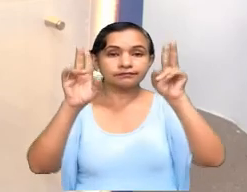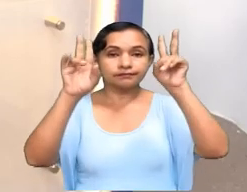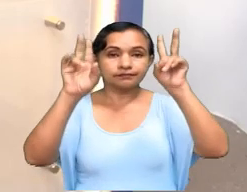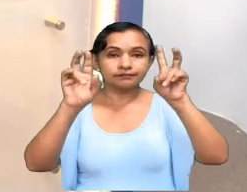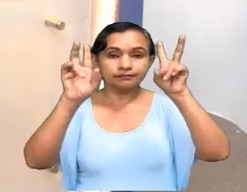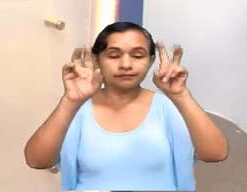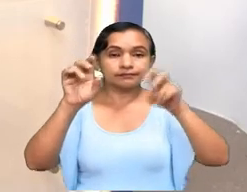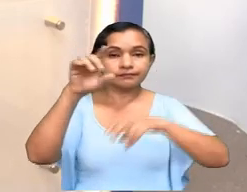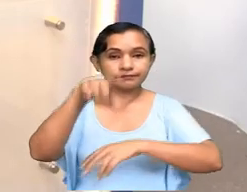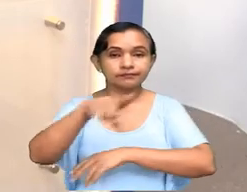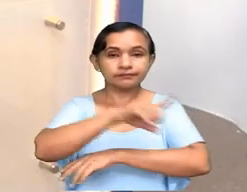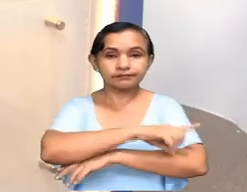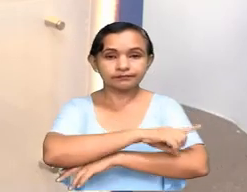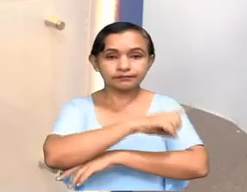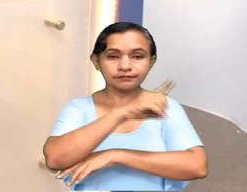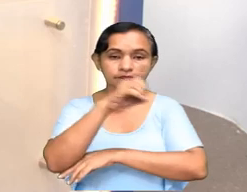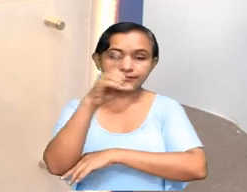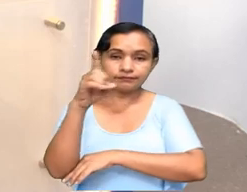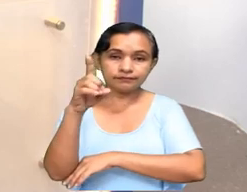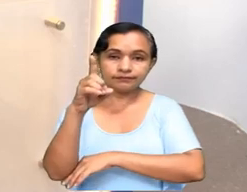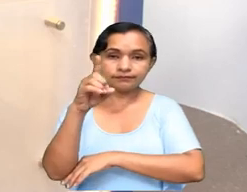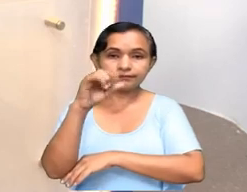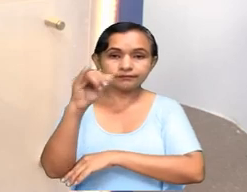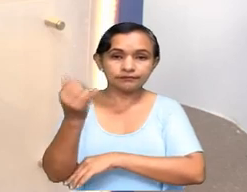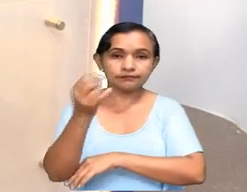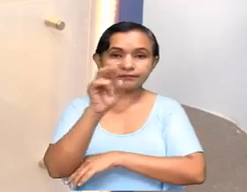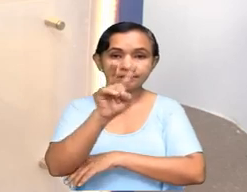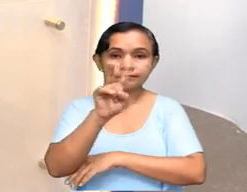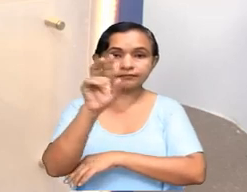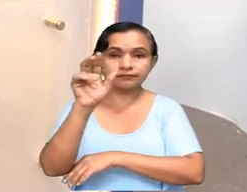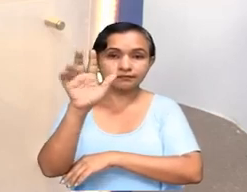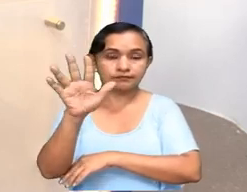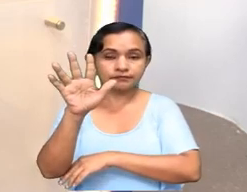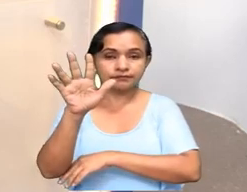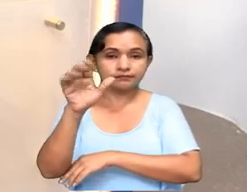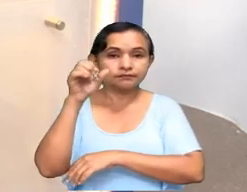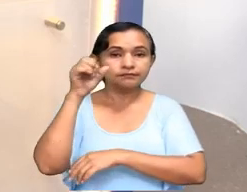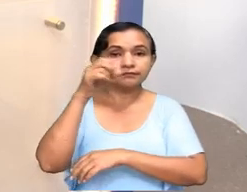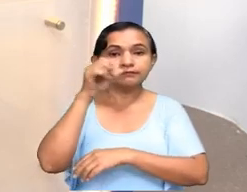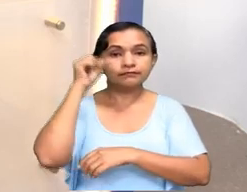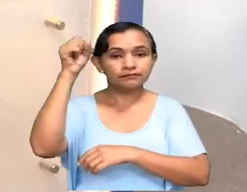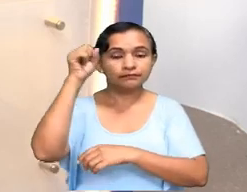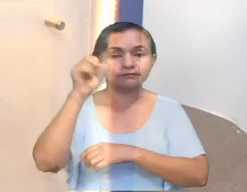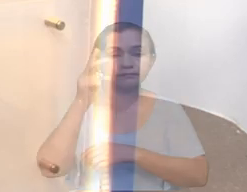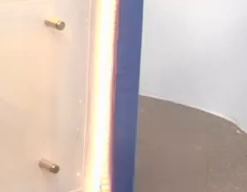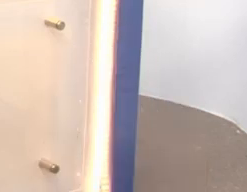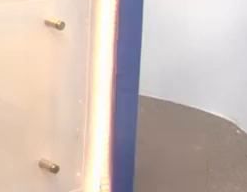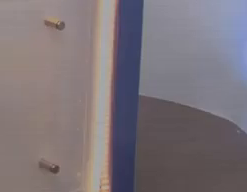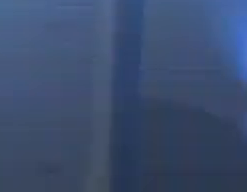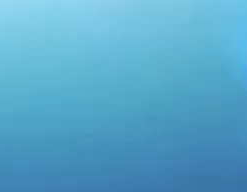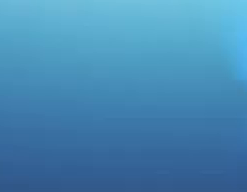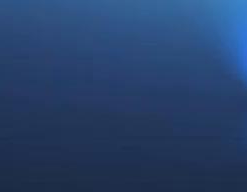nuestros titulares correspondientes a este jueves 25 de julio del año 2019.